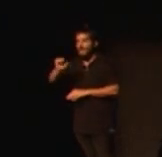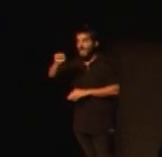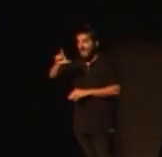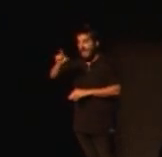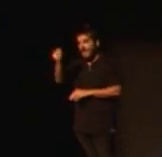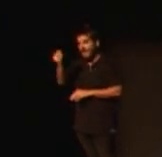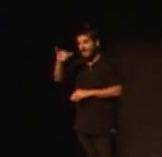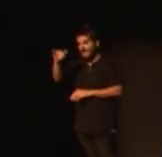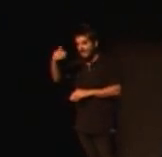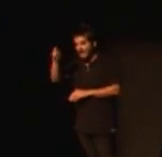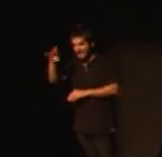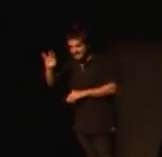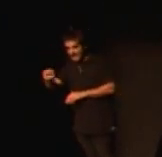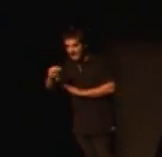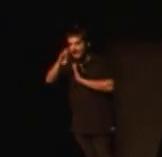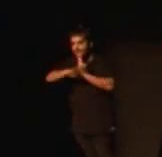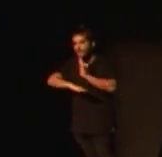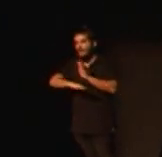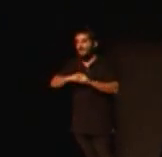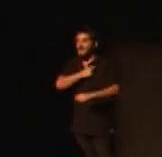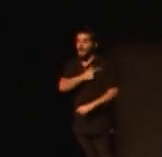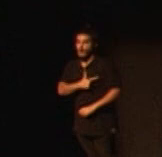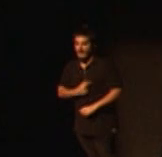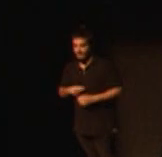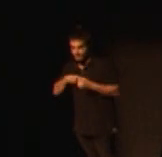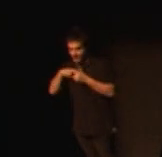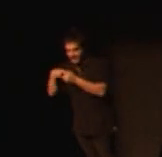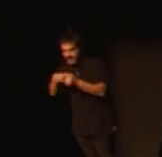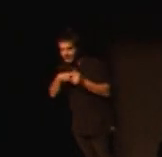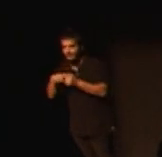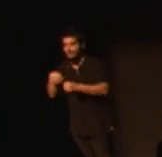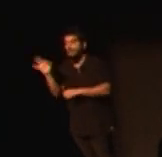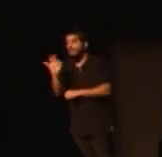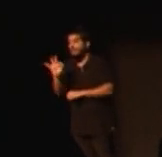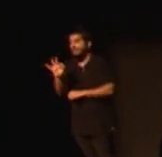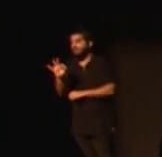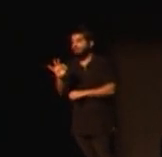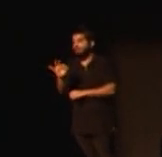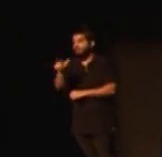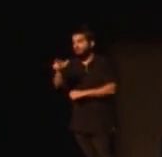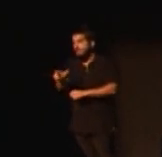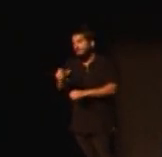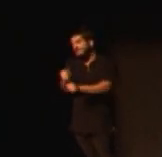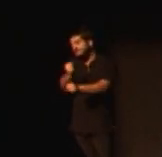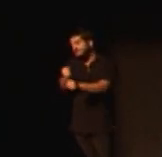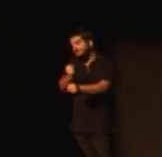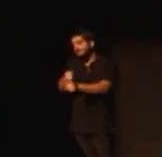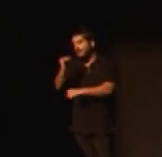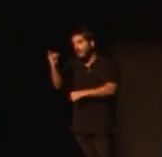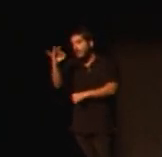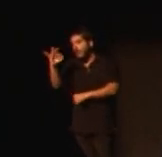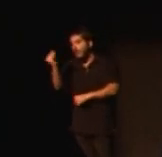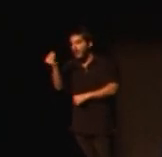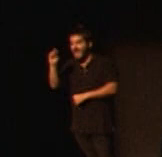programa Corazón Solidario, de la 7, de la Televisión Pública de la Región de Murcia, o el trabajo también de Joaquín Salmerón, está inspirado gracias